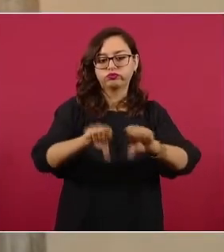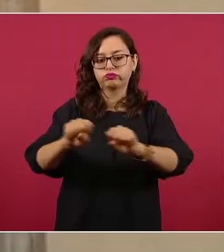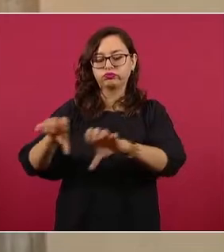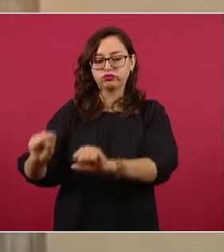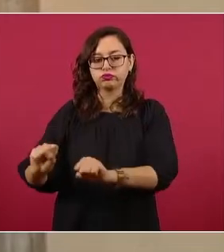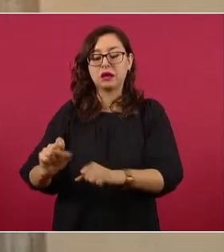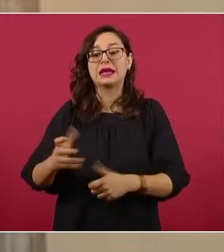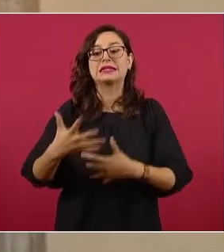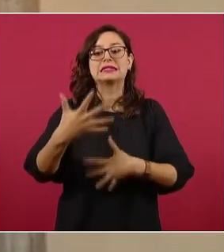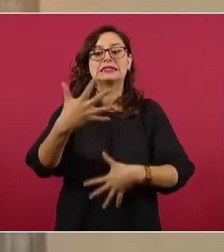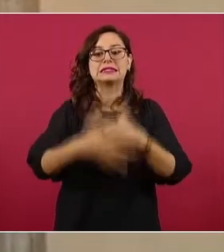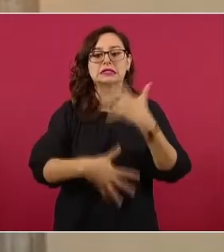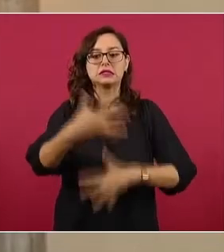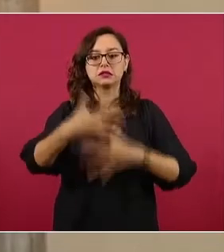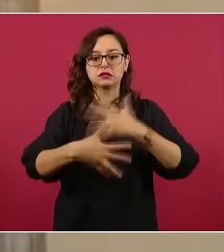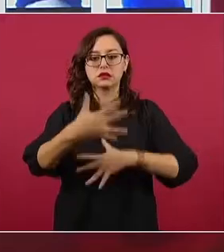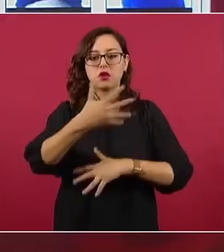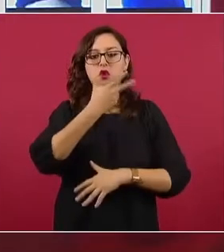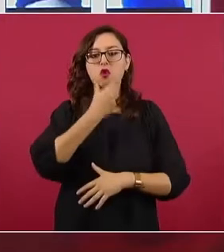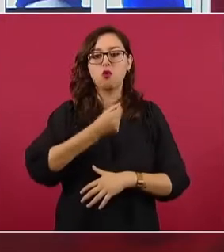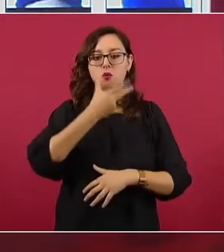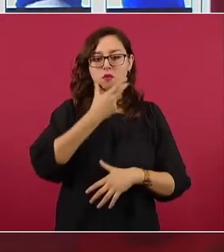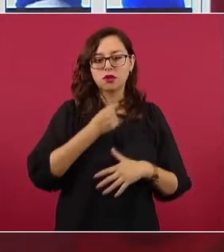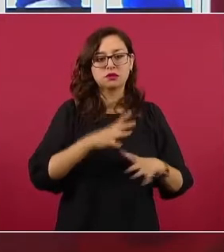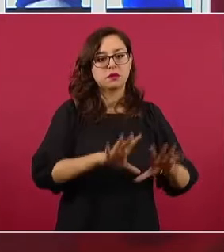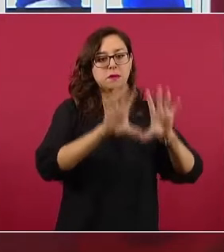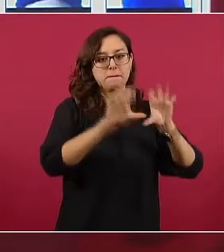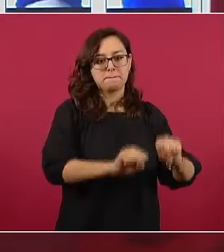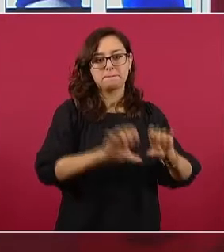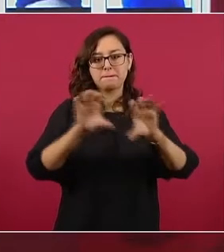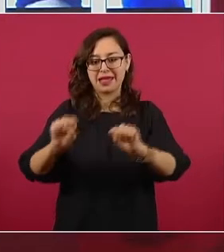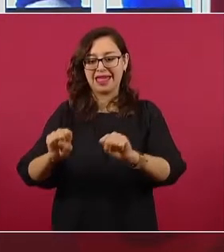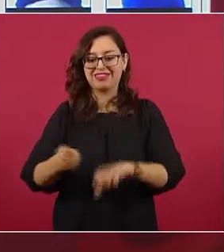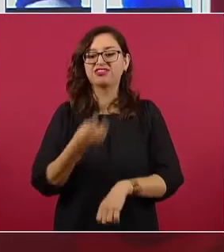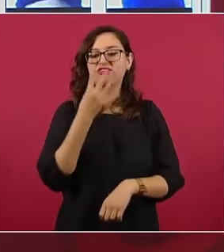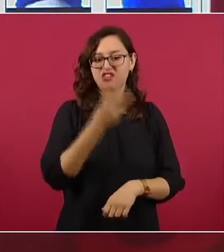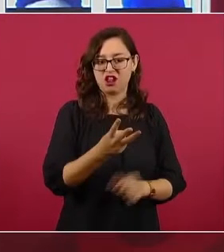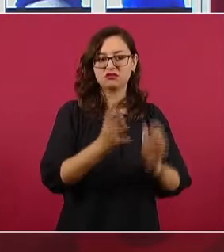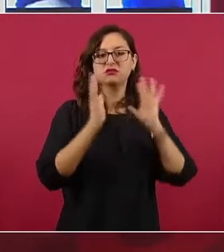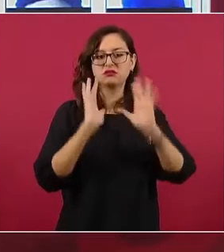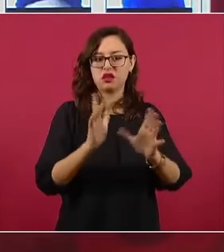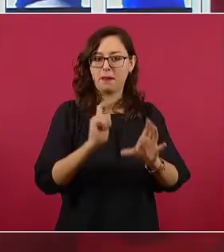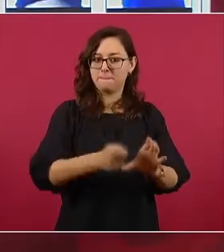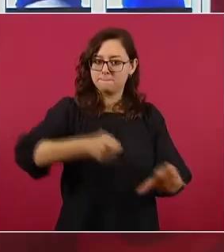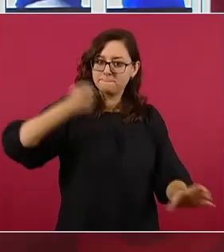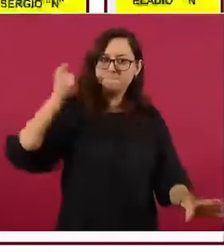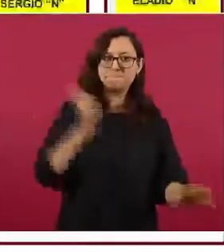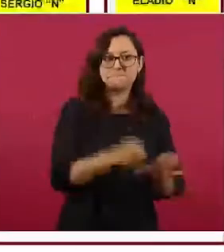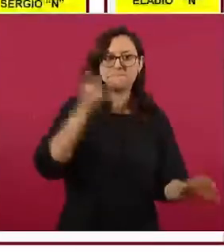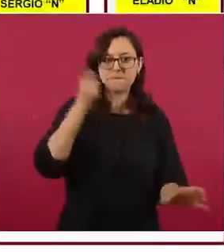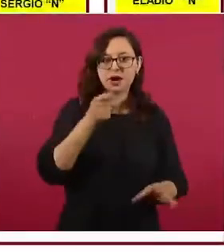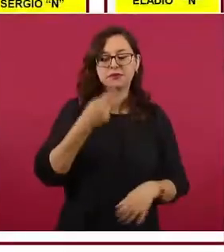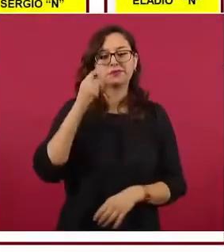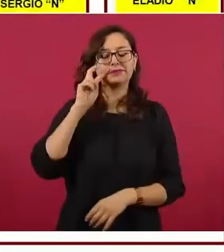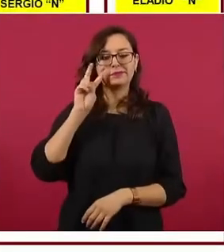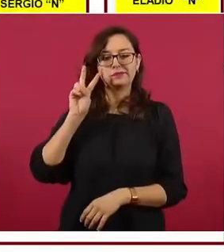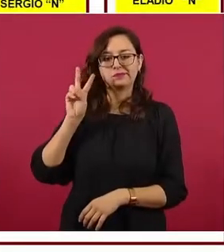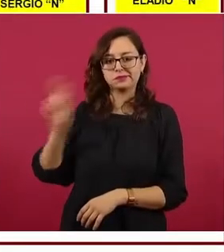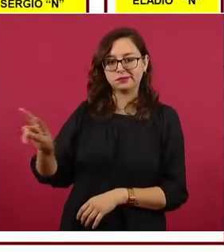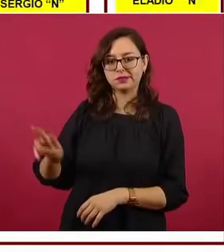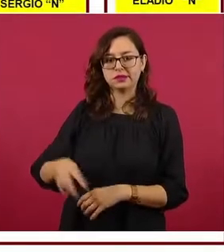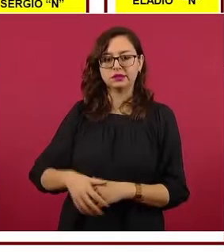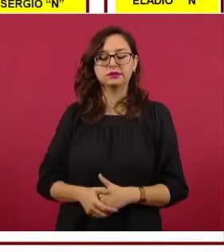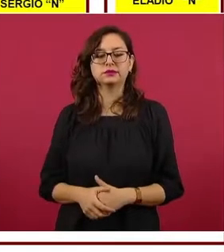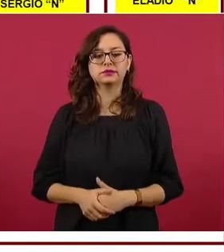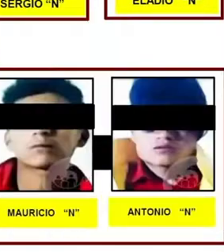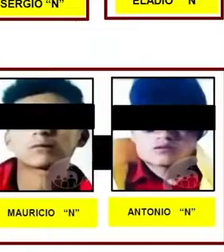15 detenciones, 3 sentenciados, 3 casos en Sonora con una sentencia, un sentenciado